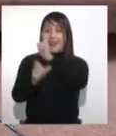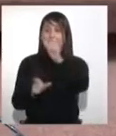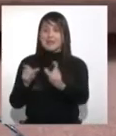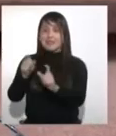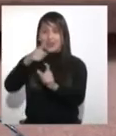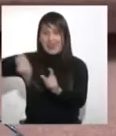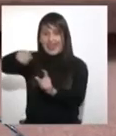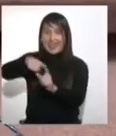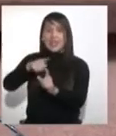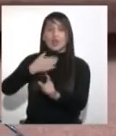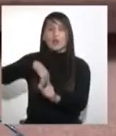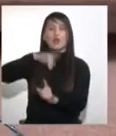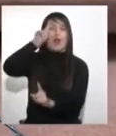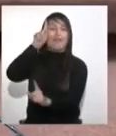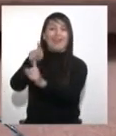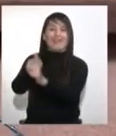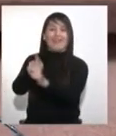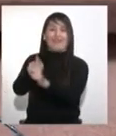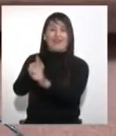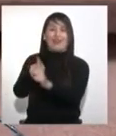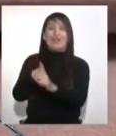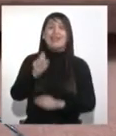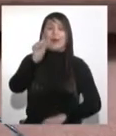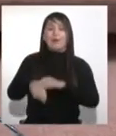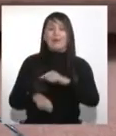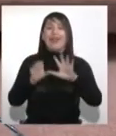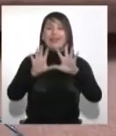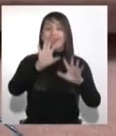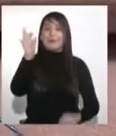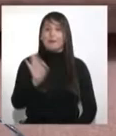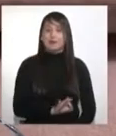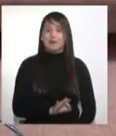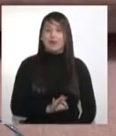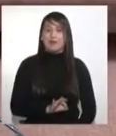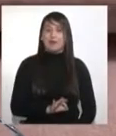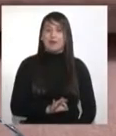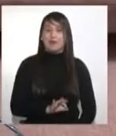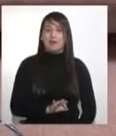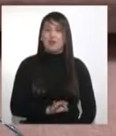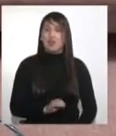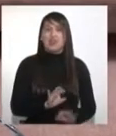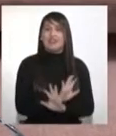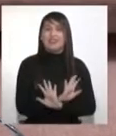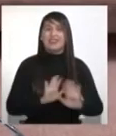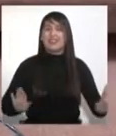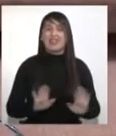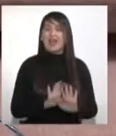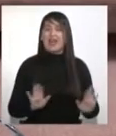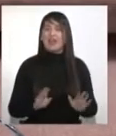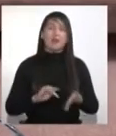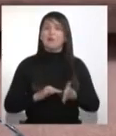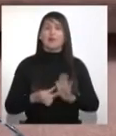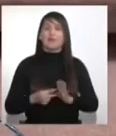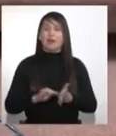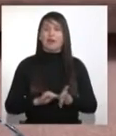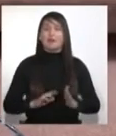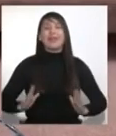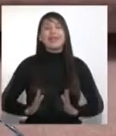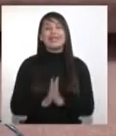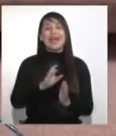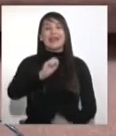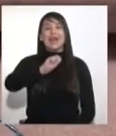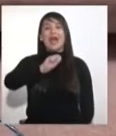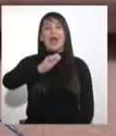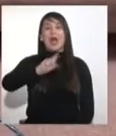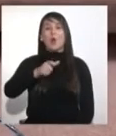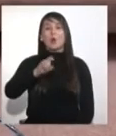centro de nuestra acción y que aprobar el 10% no tiene nada de dramático. San Agustín decía,